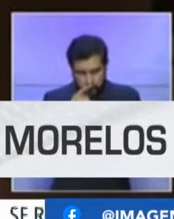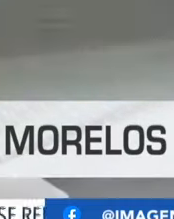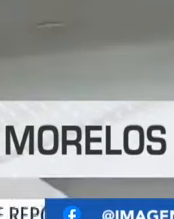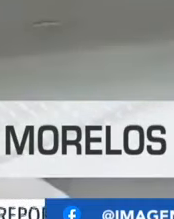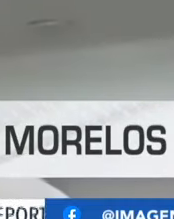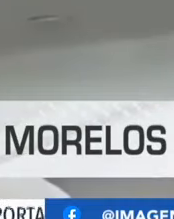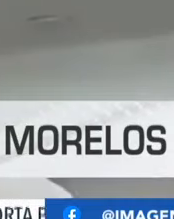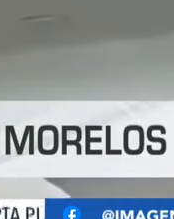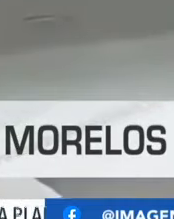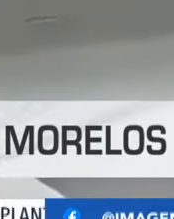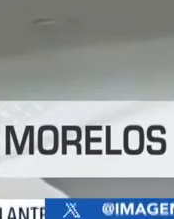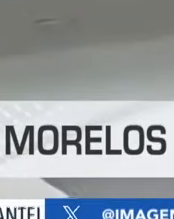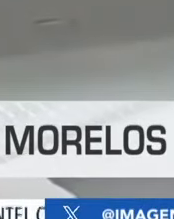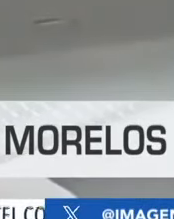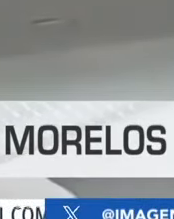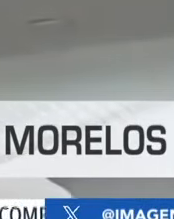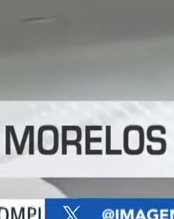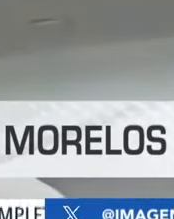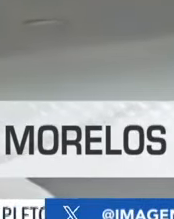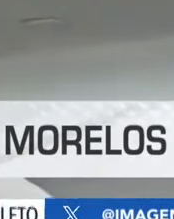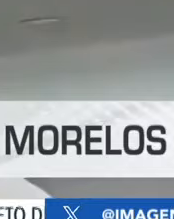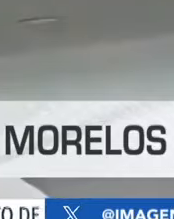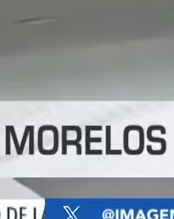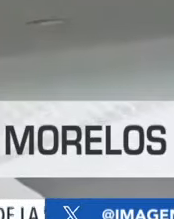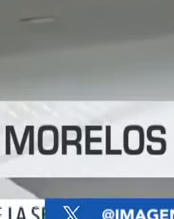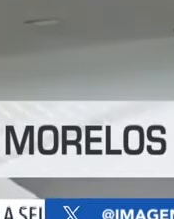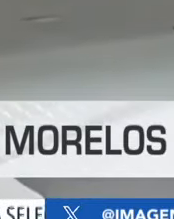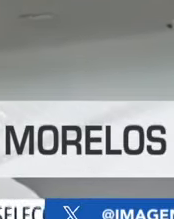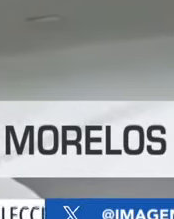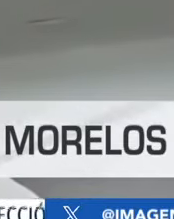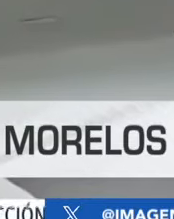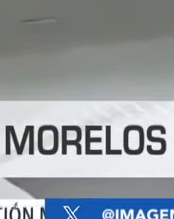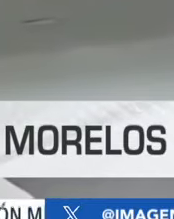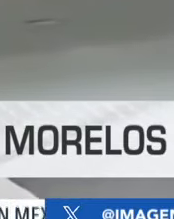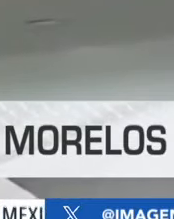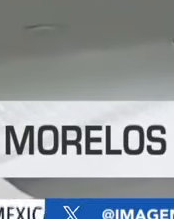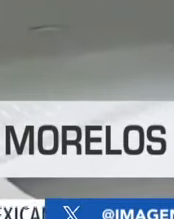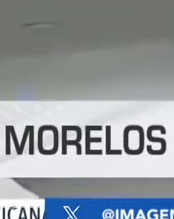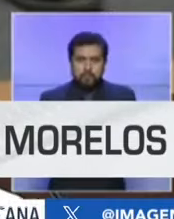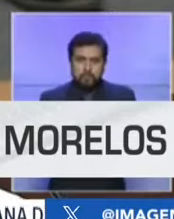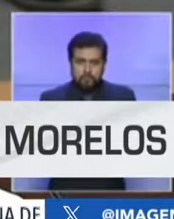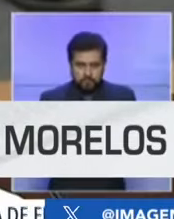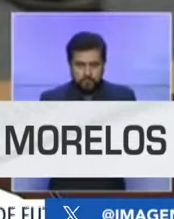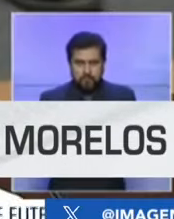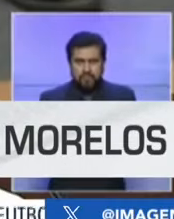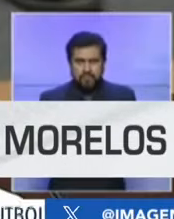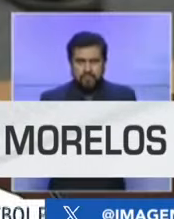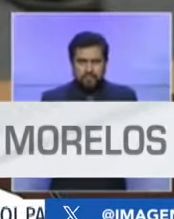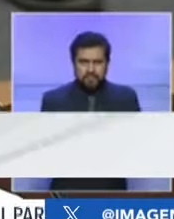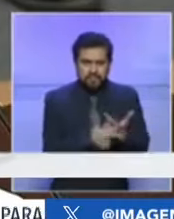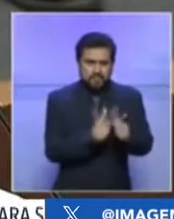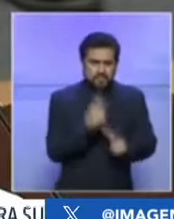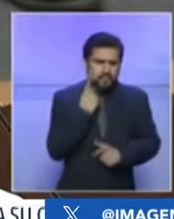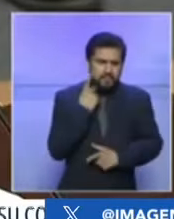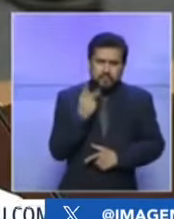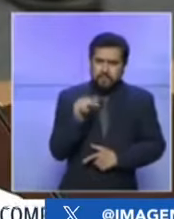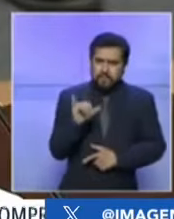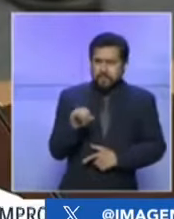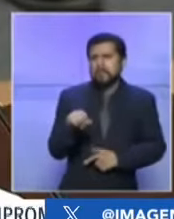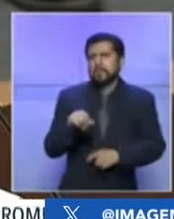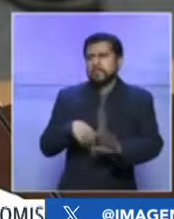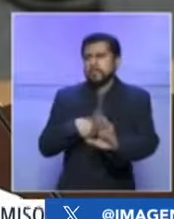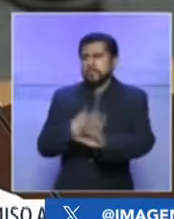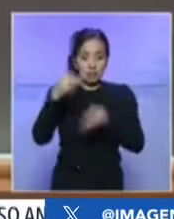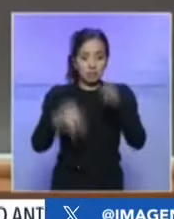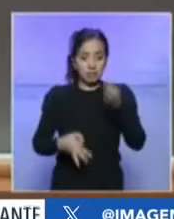Aplica para diputaciones de mayoría relativa pero ordenaron Modificar el proyecto e incluir la condición de un mandatario Estatal Pero tiene